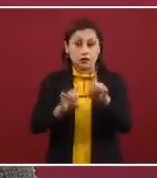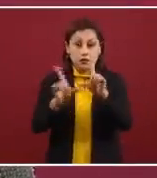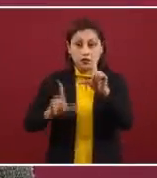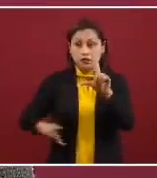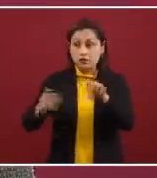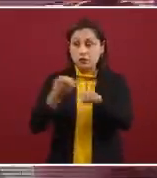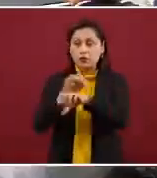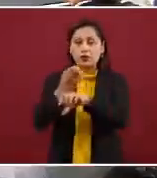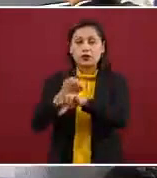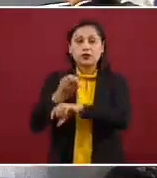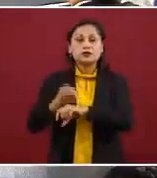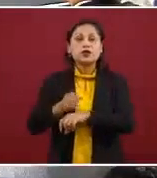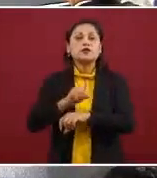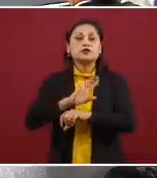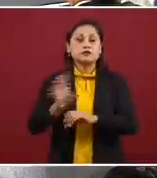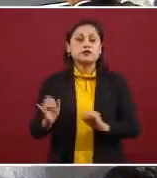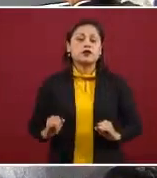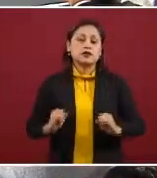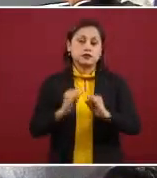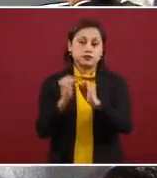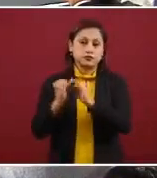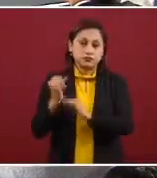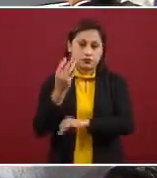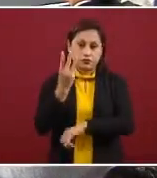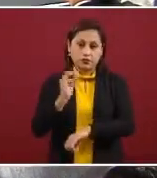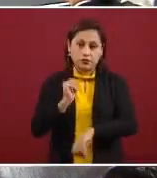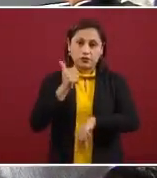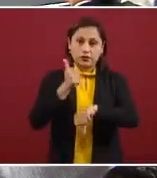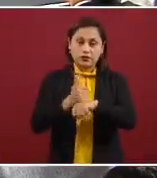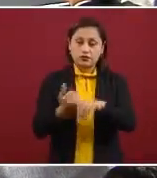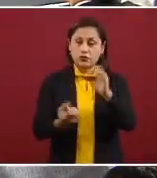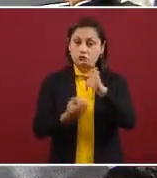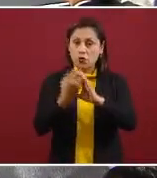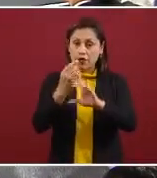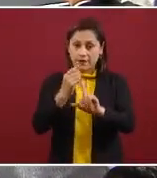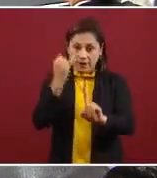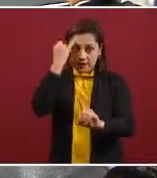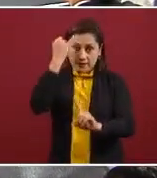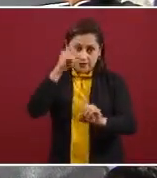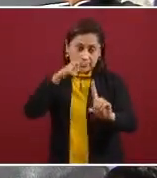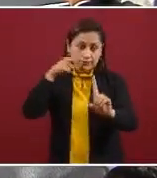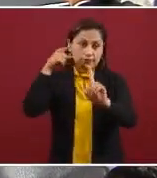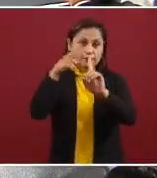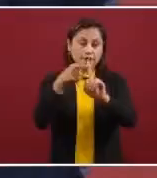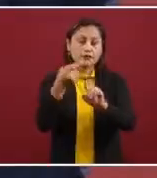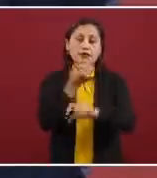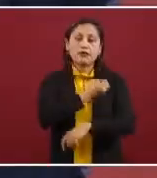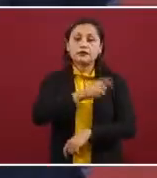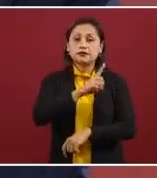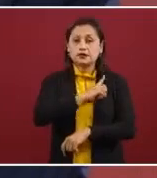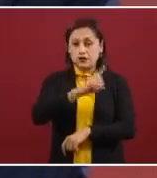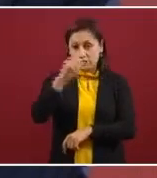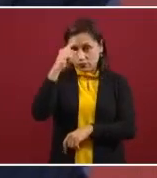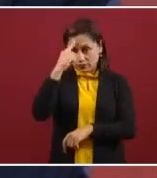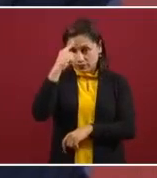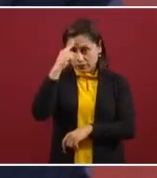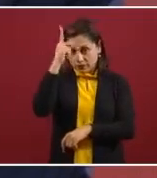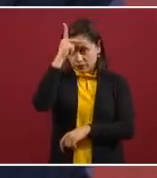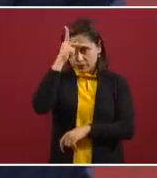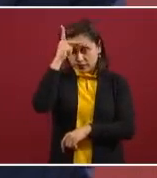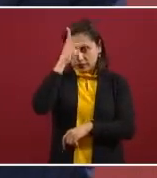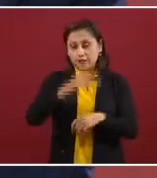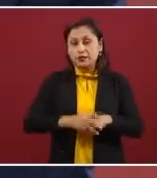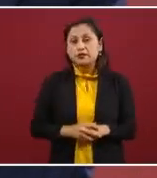en las tres instituciones a través de esta nueva visión de la salud mental. Desde el punto de vista